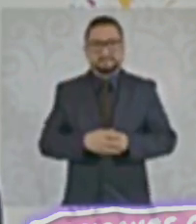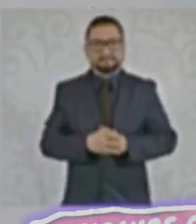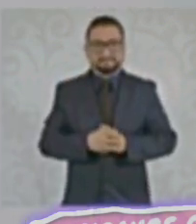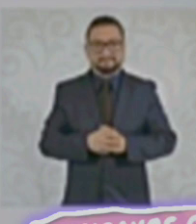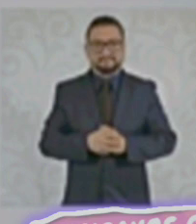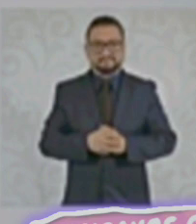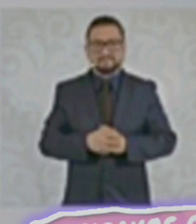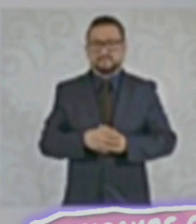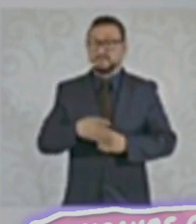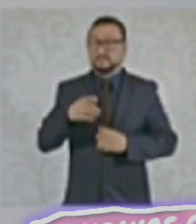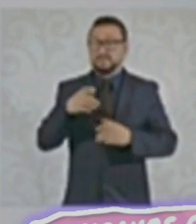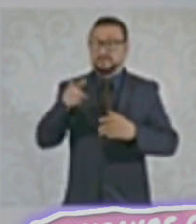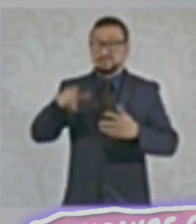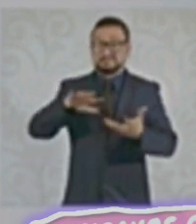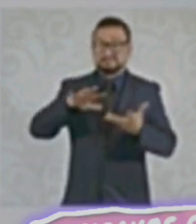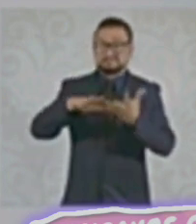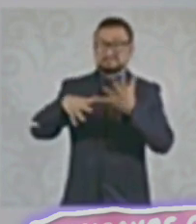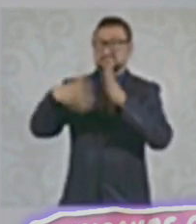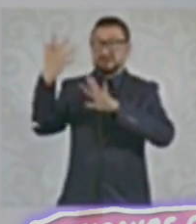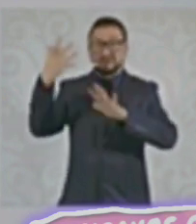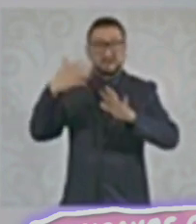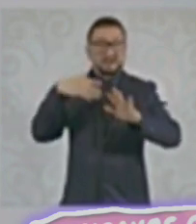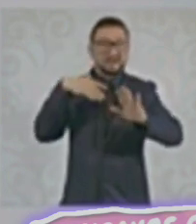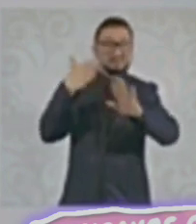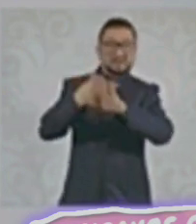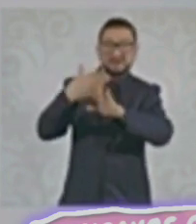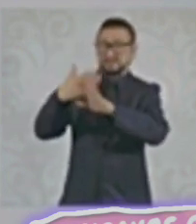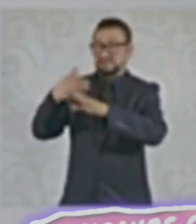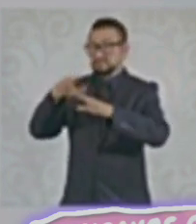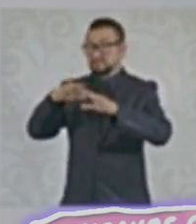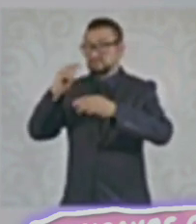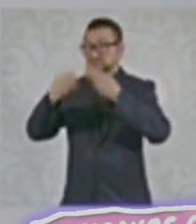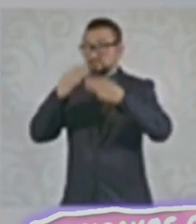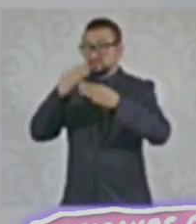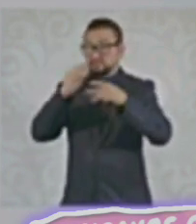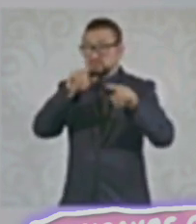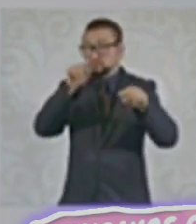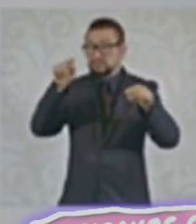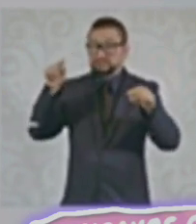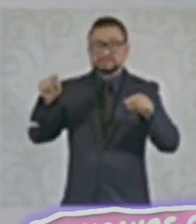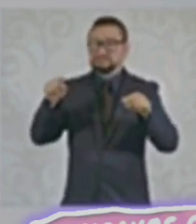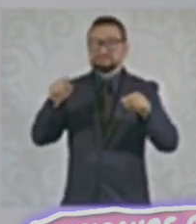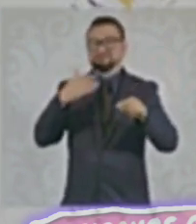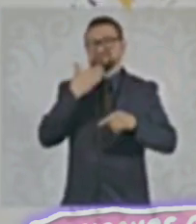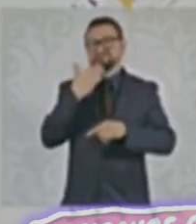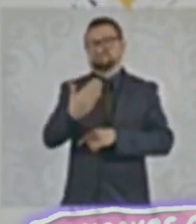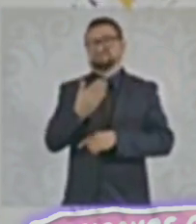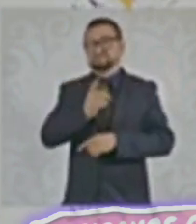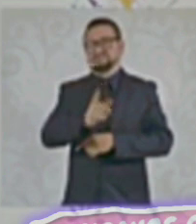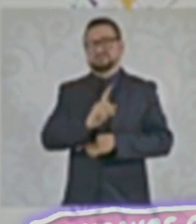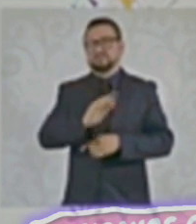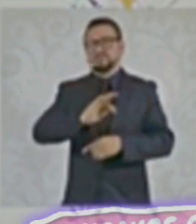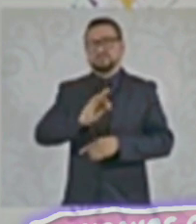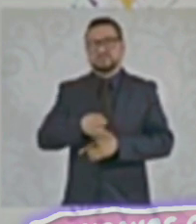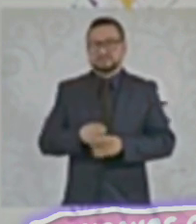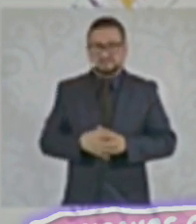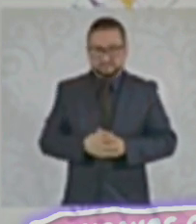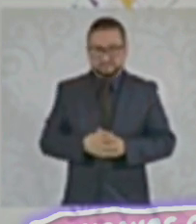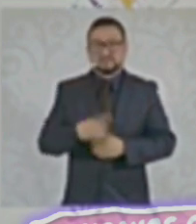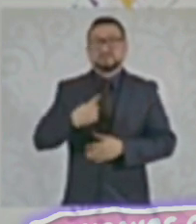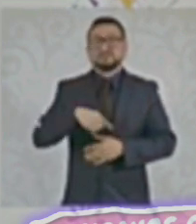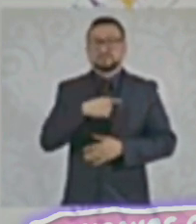y condenamos las agresiones que se están viviendo, y además